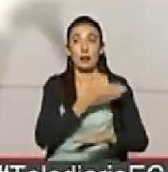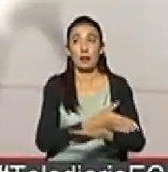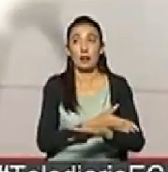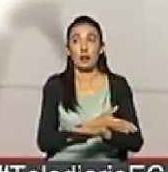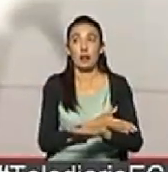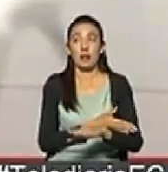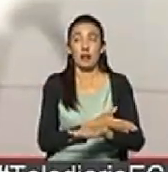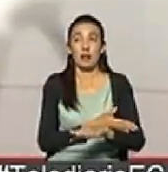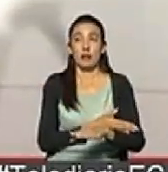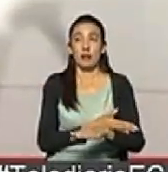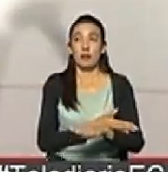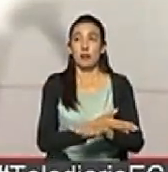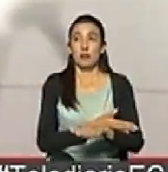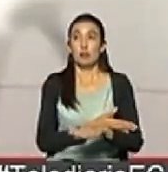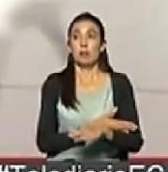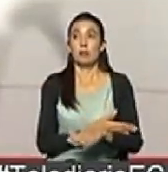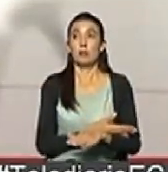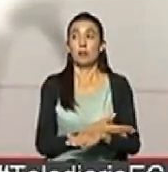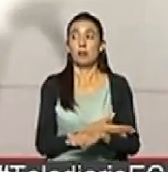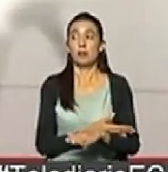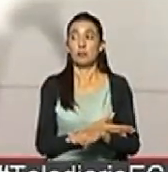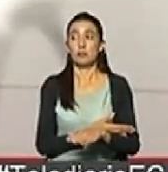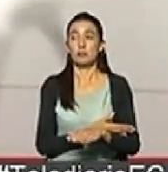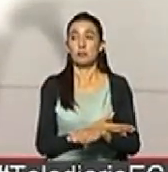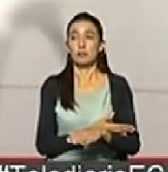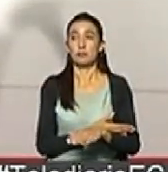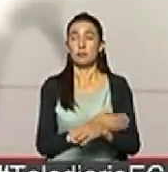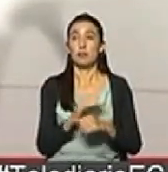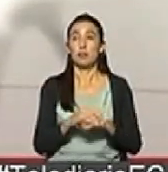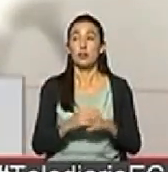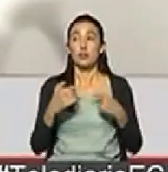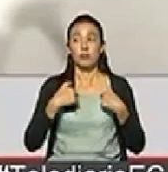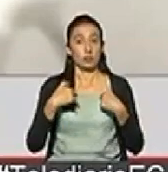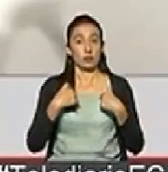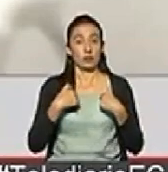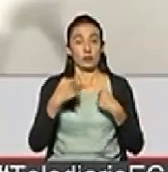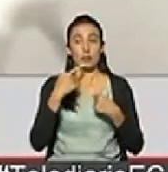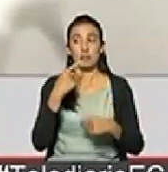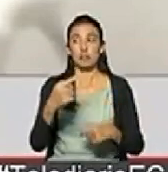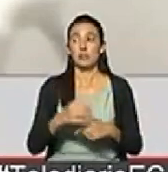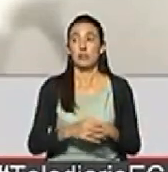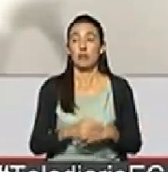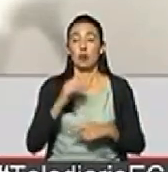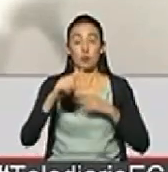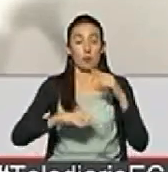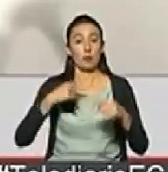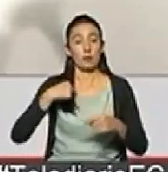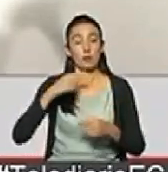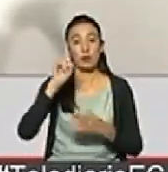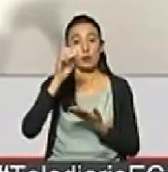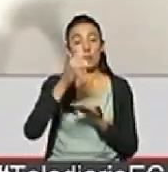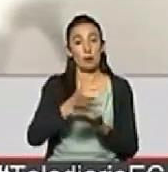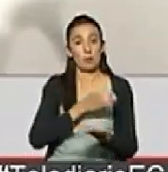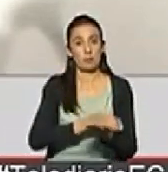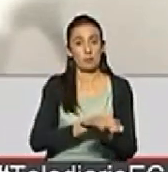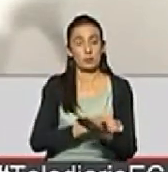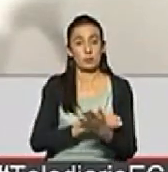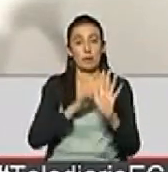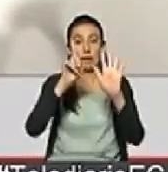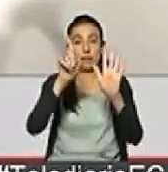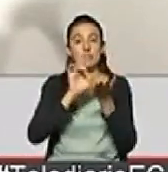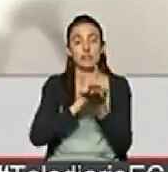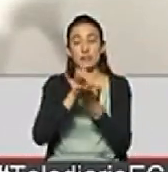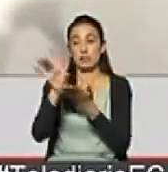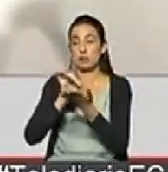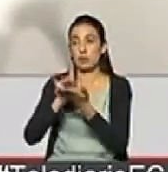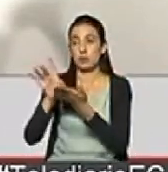servir. Les decía a los chicos que, por ejemplo, cuando yo estuve en primer curso me expulsaron de 6 colegios, en